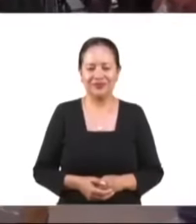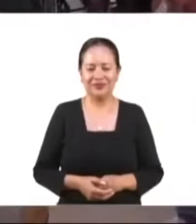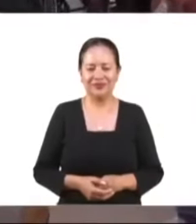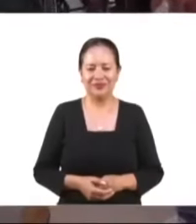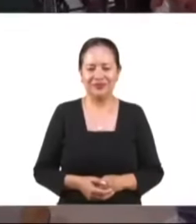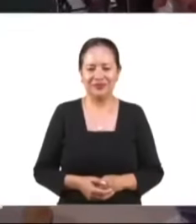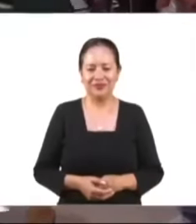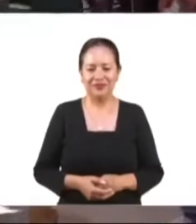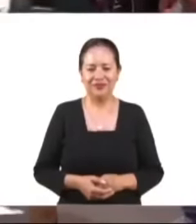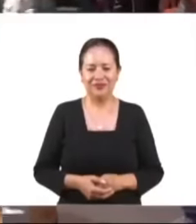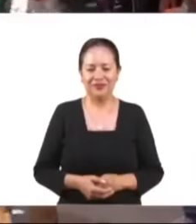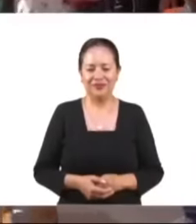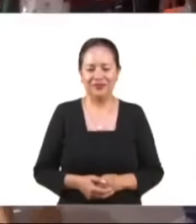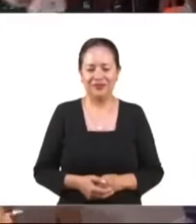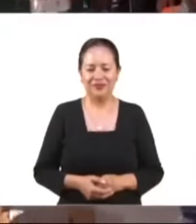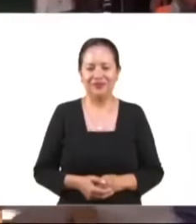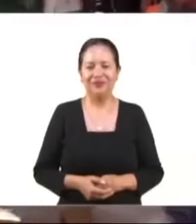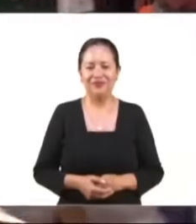Claudia